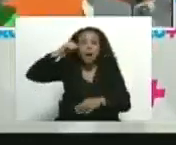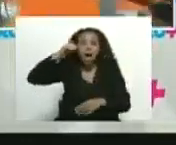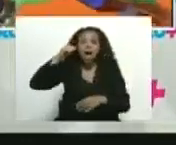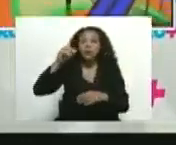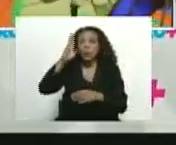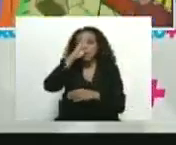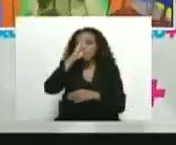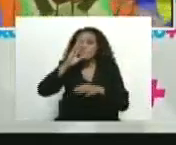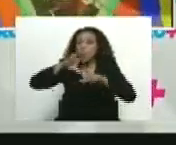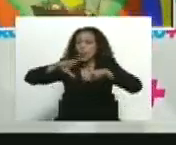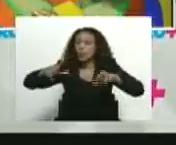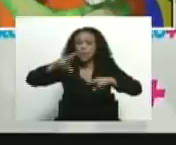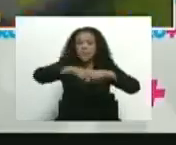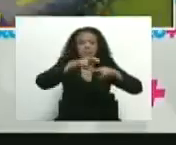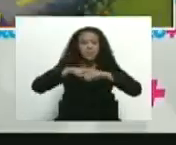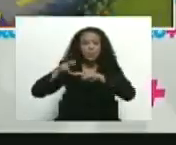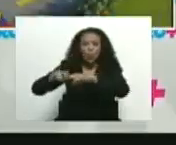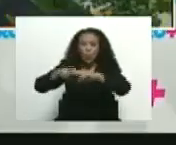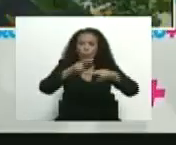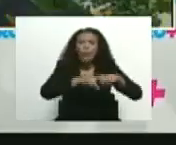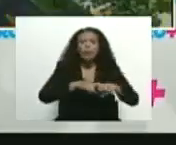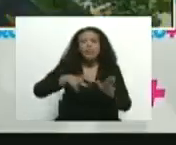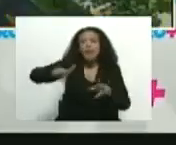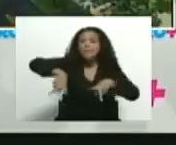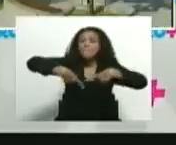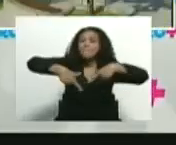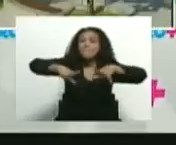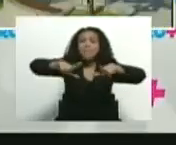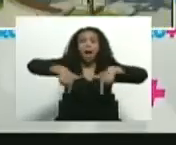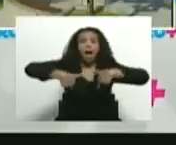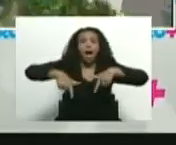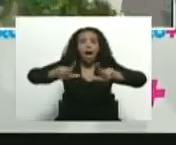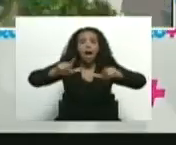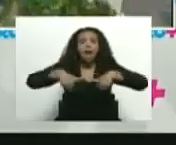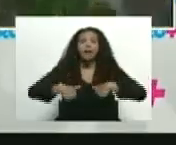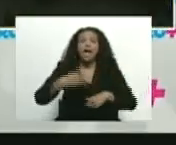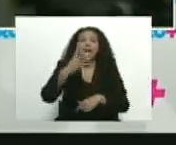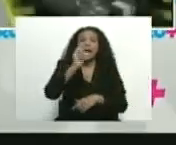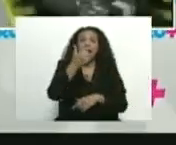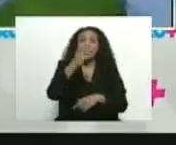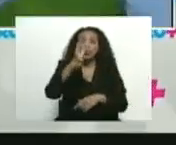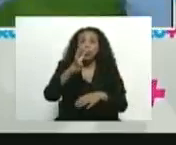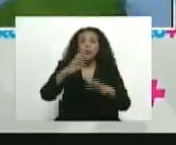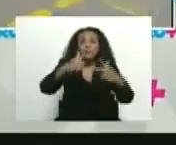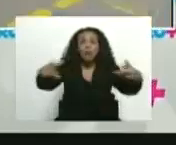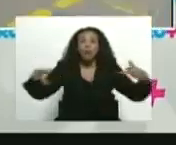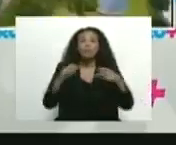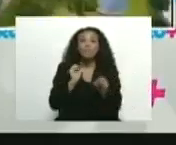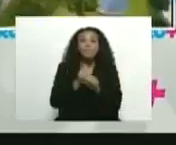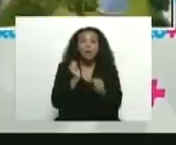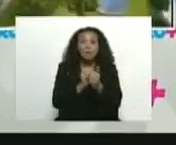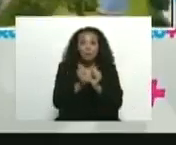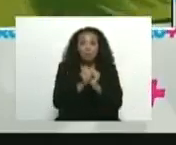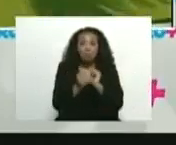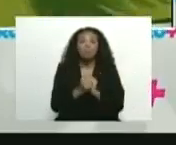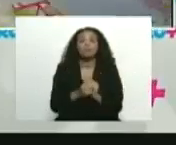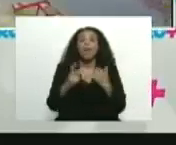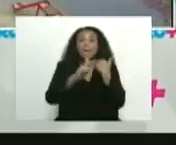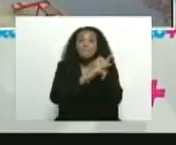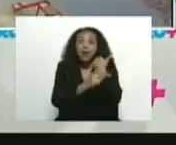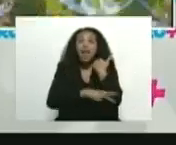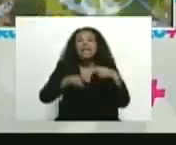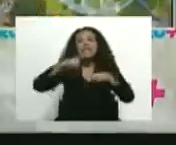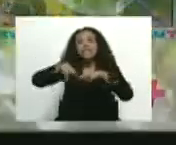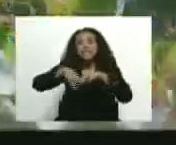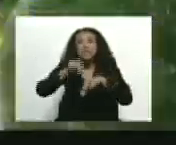bancos, papelera, iluminación, parques infantiles, 14 canchas gigantes para deporte, parque para